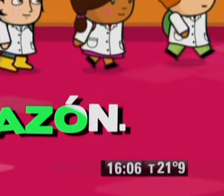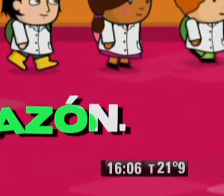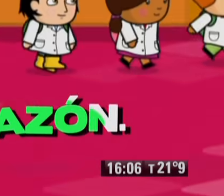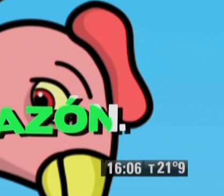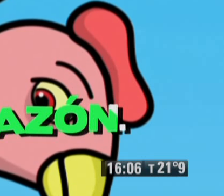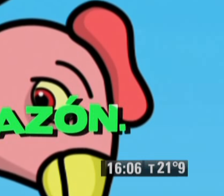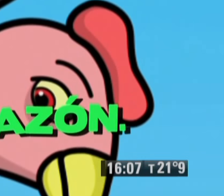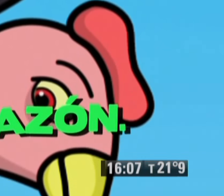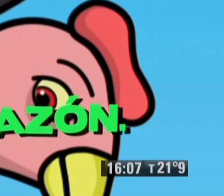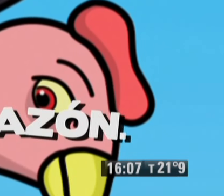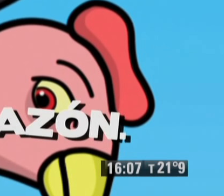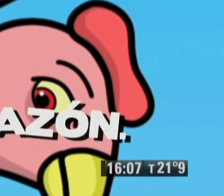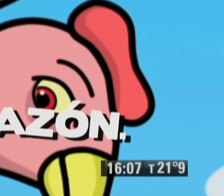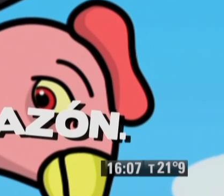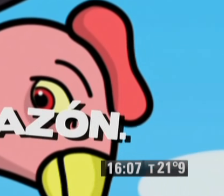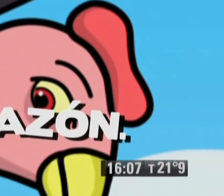corazón,